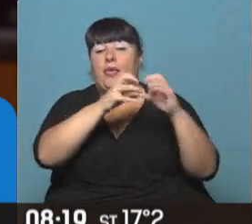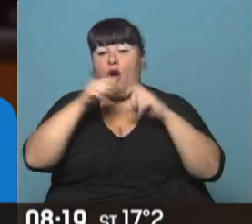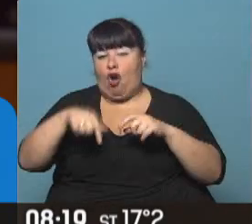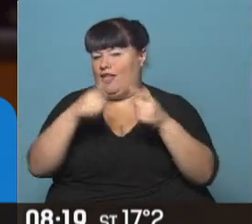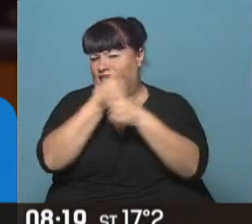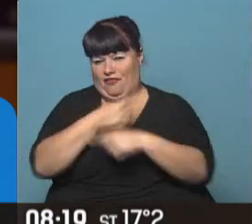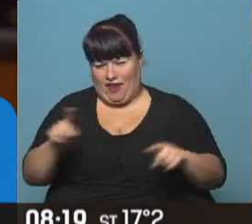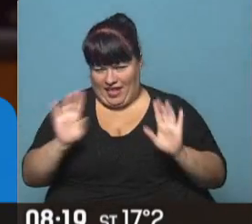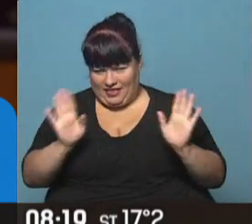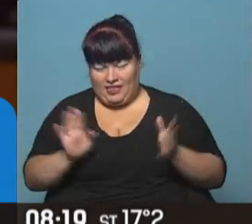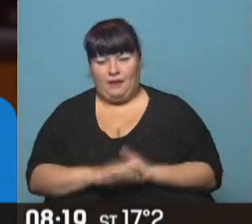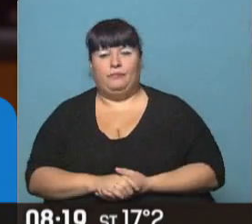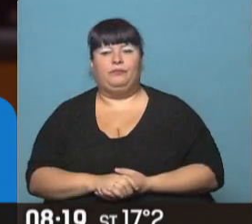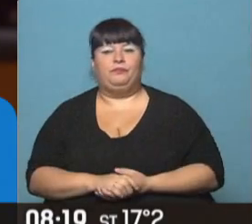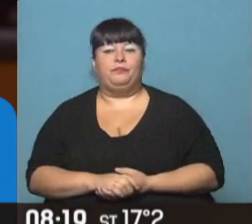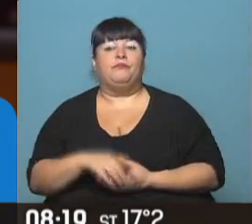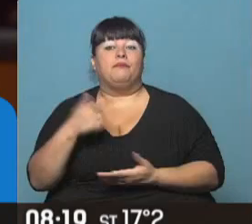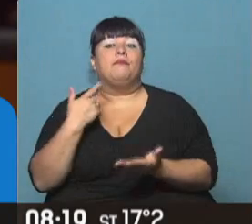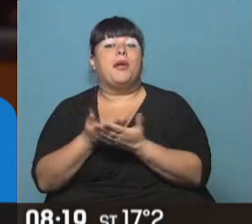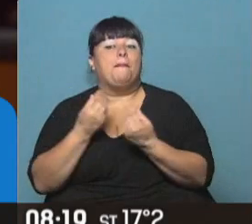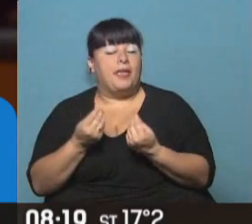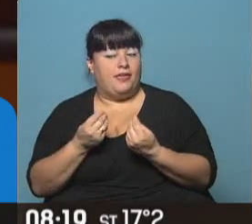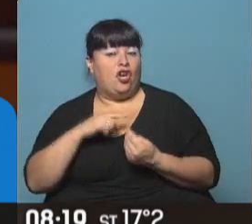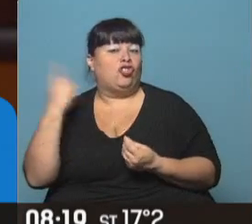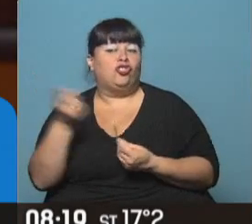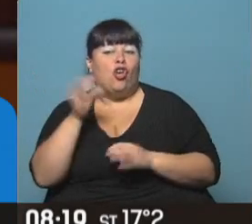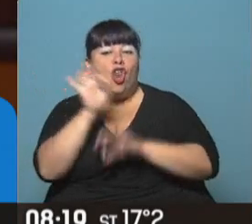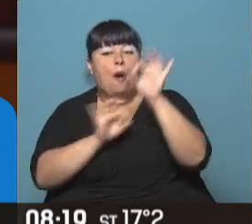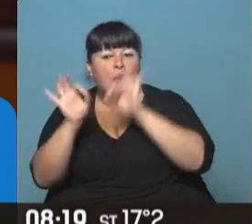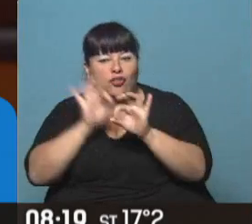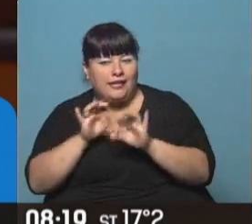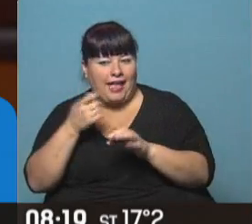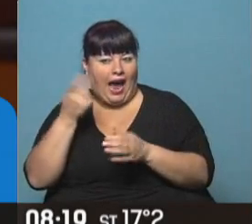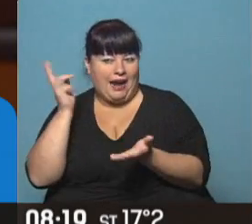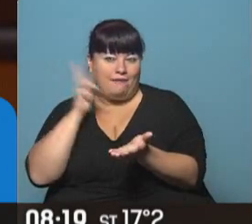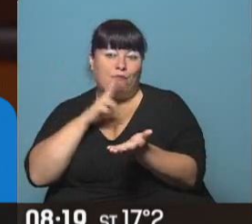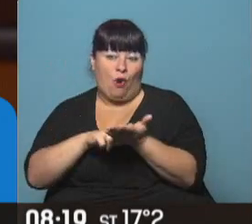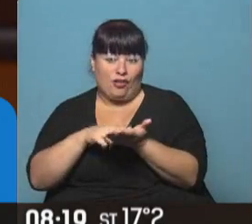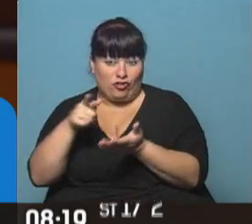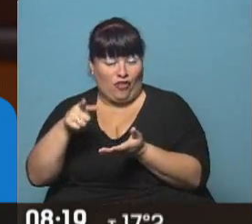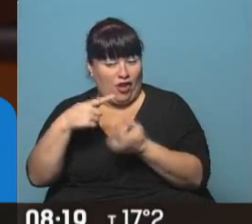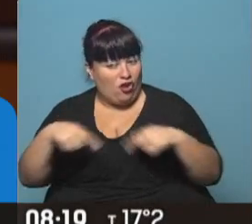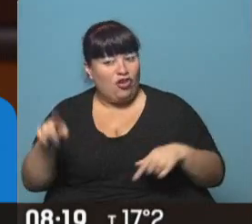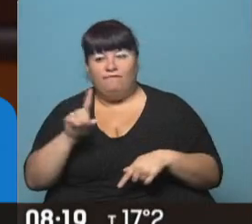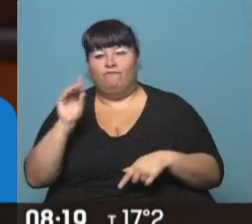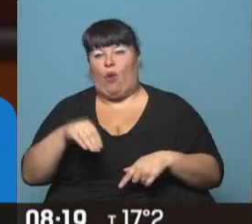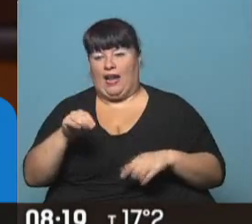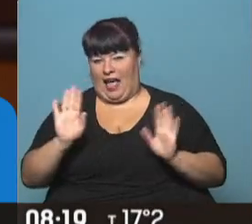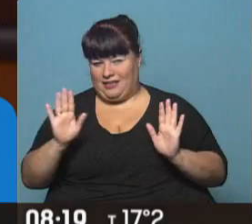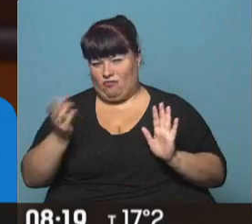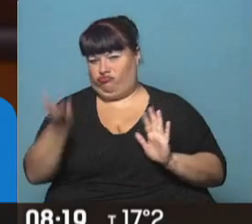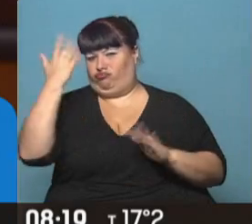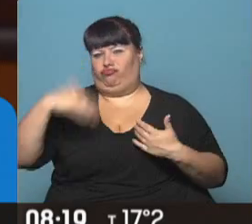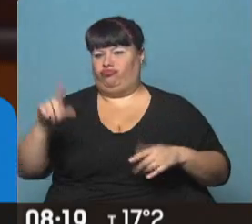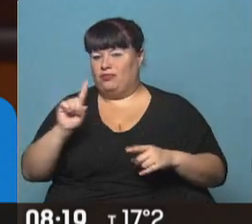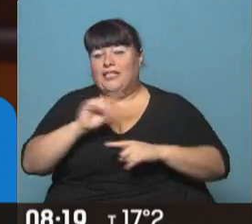es absolutamente diferente, lo que plantean es que todas las alícuotas que van a impactar en estos productos no son lo suficientemente altas